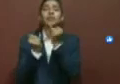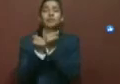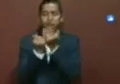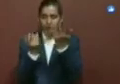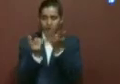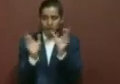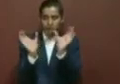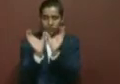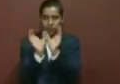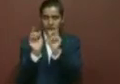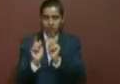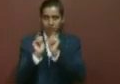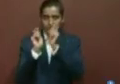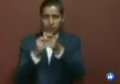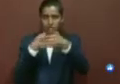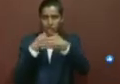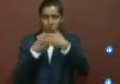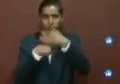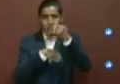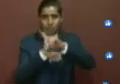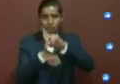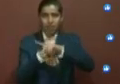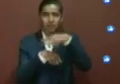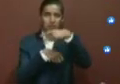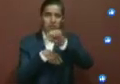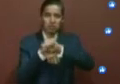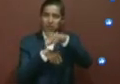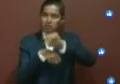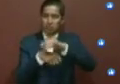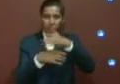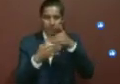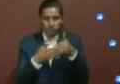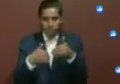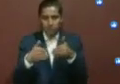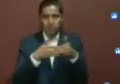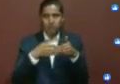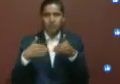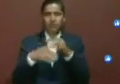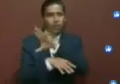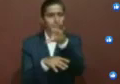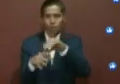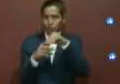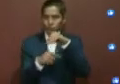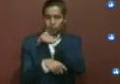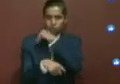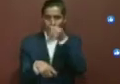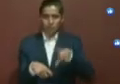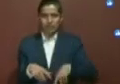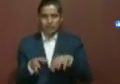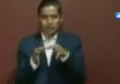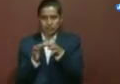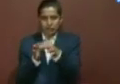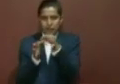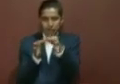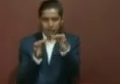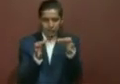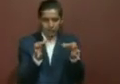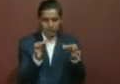certificar en los próximos días y semanas todos los municipios aledaños a